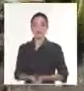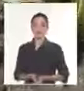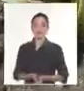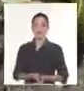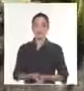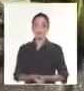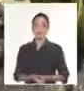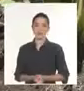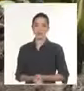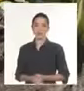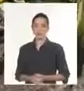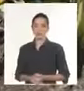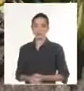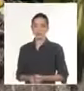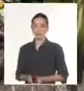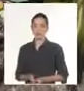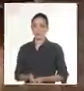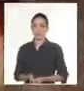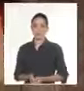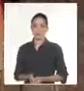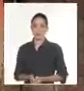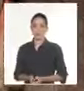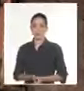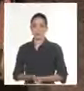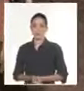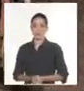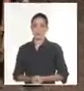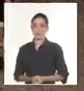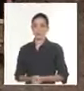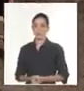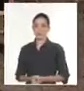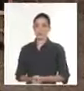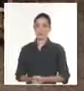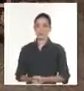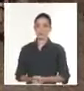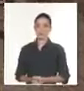Robier Mesa y Dailin Herrera Vallar, Canal Cubano de Noticias.